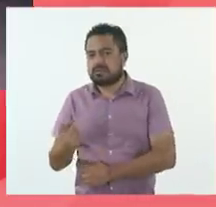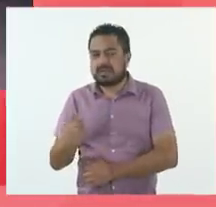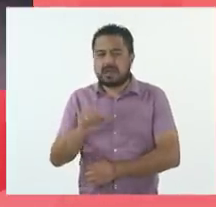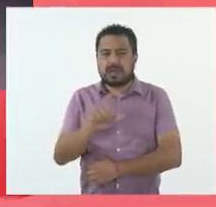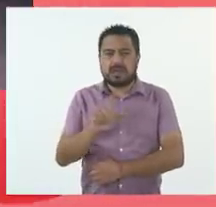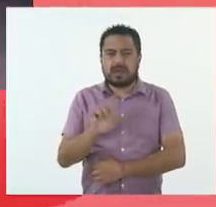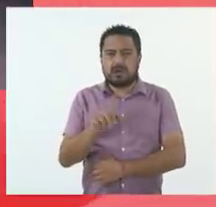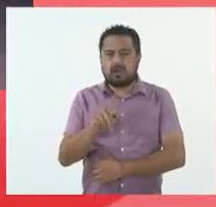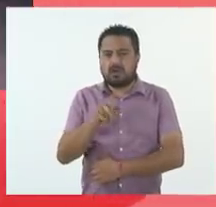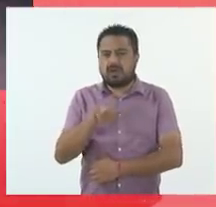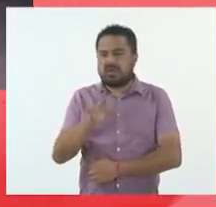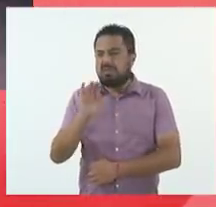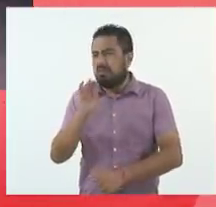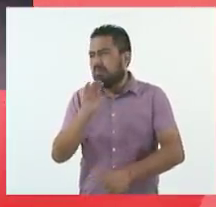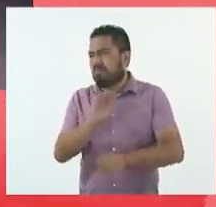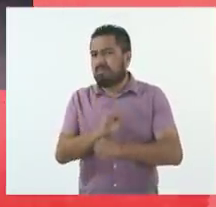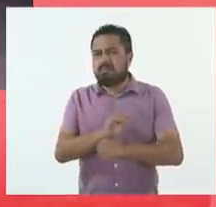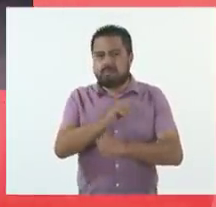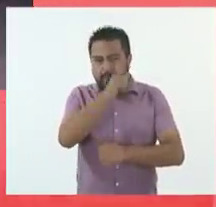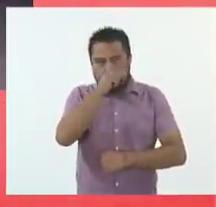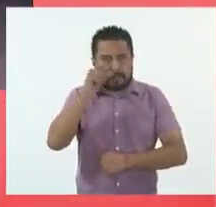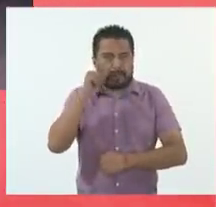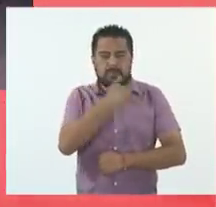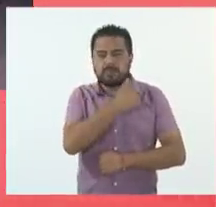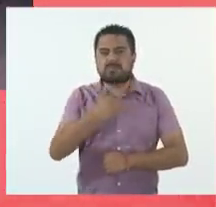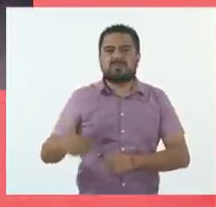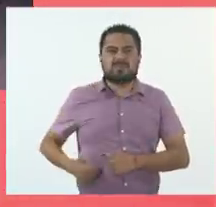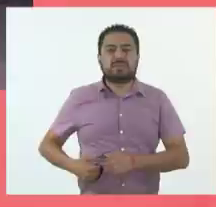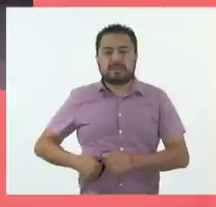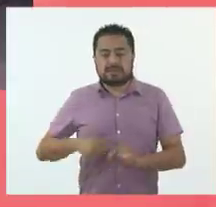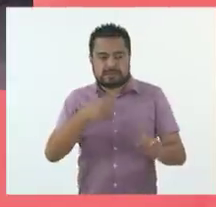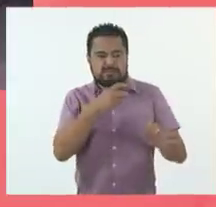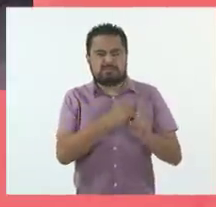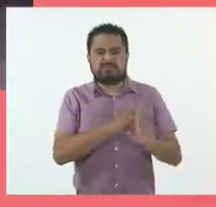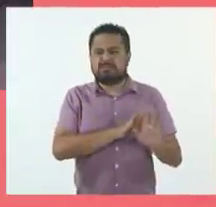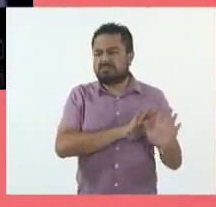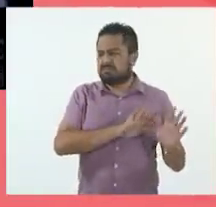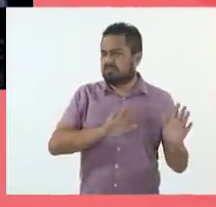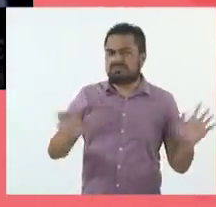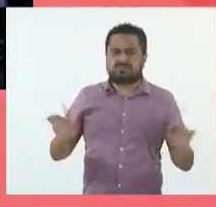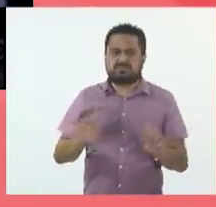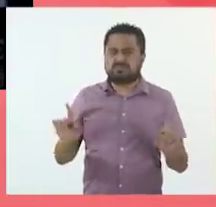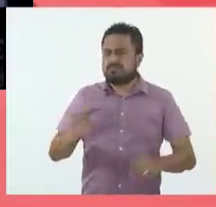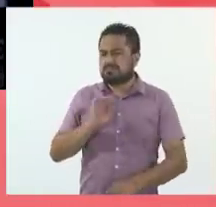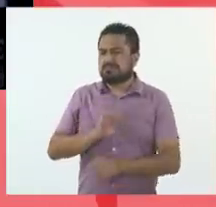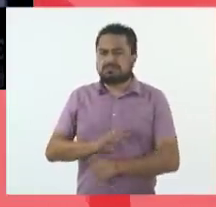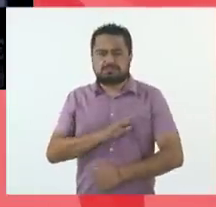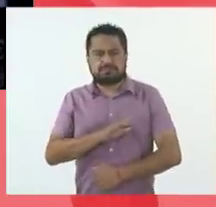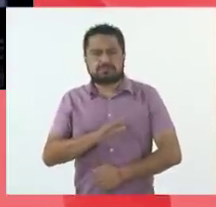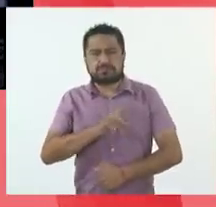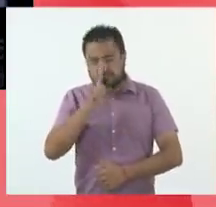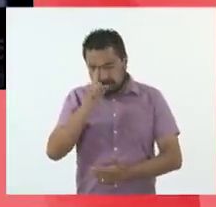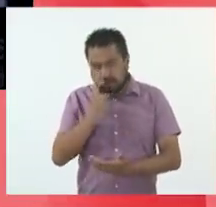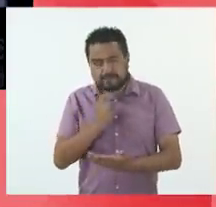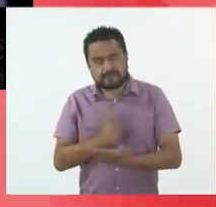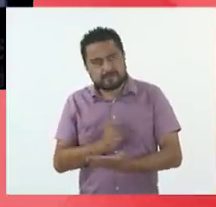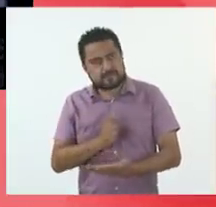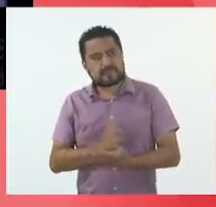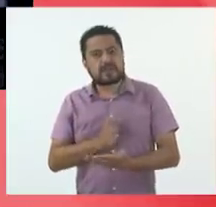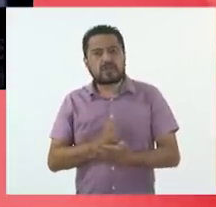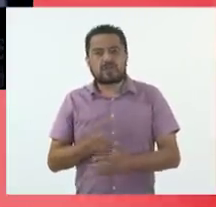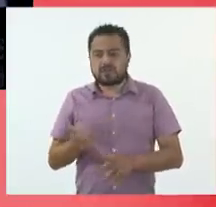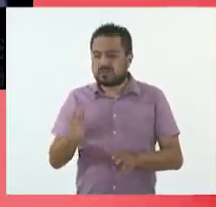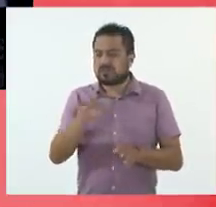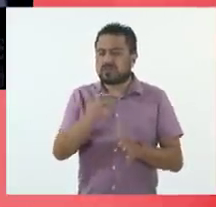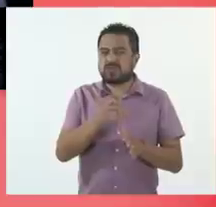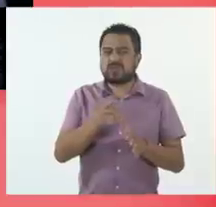Leonarda imploró al presidente Juárez que absolvieran a su marido, pero este se negó. Para vengarse, vertió en la copa de Juárez